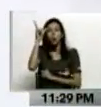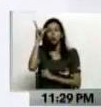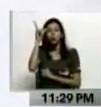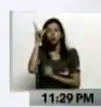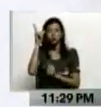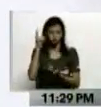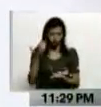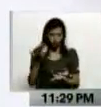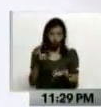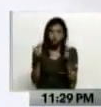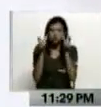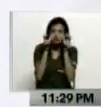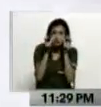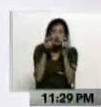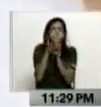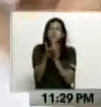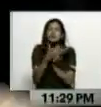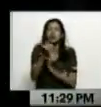caso